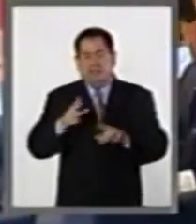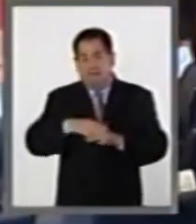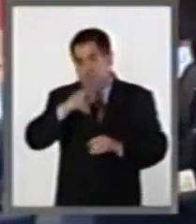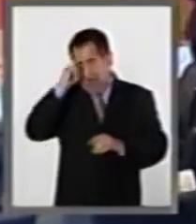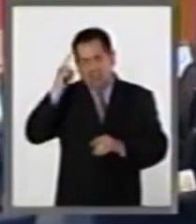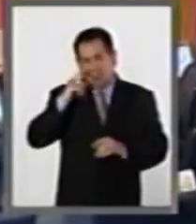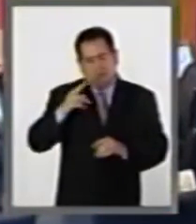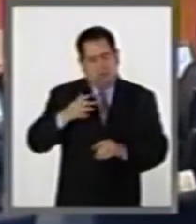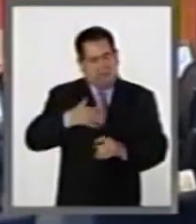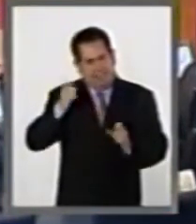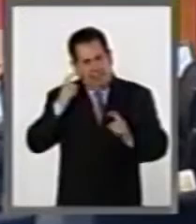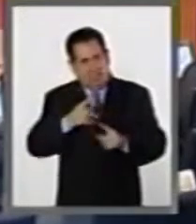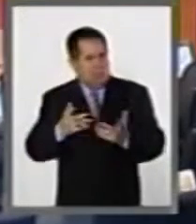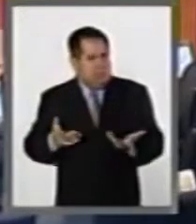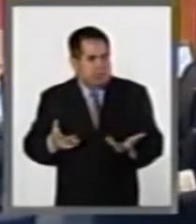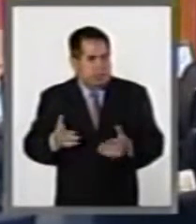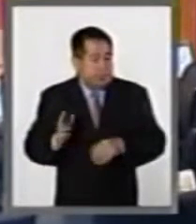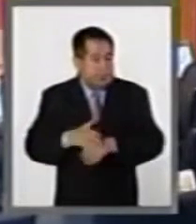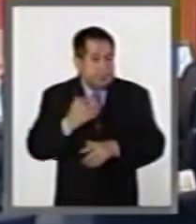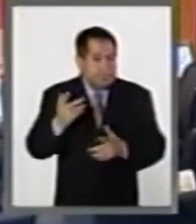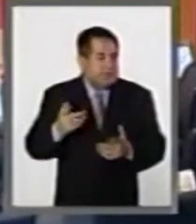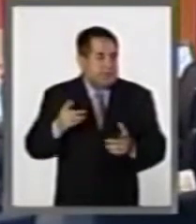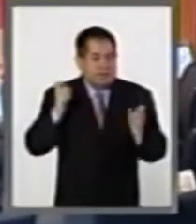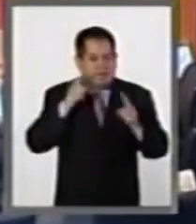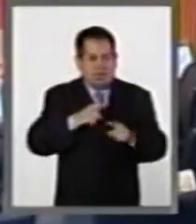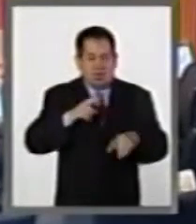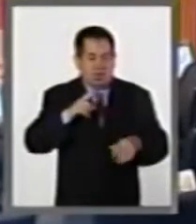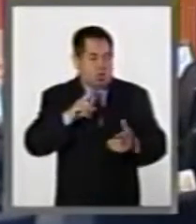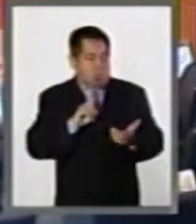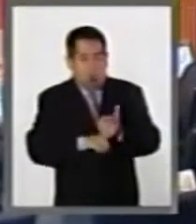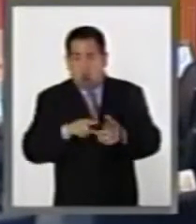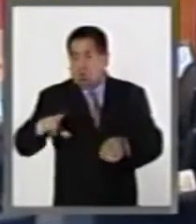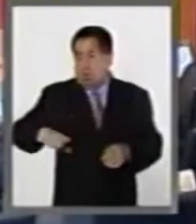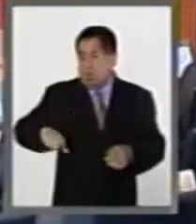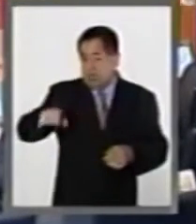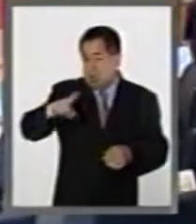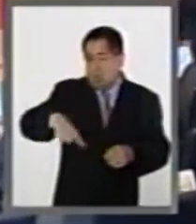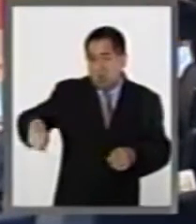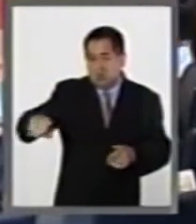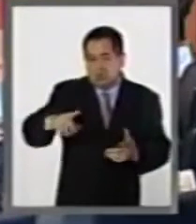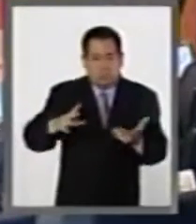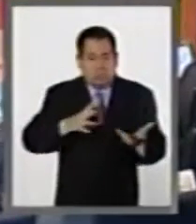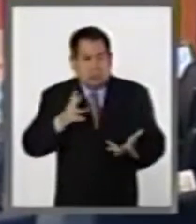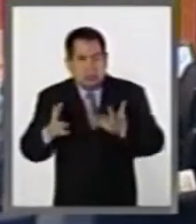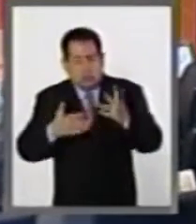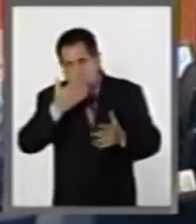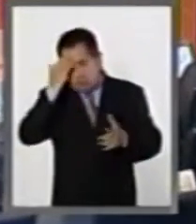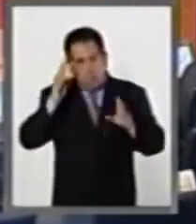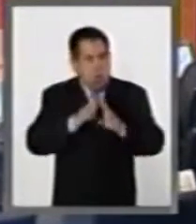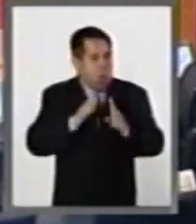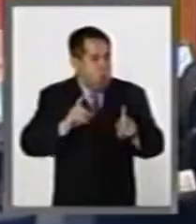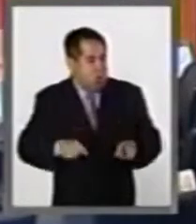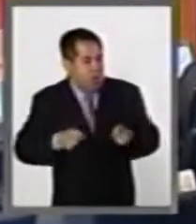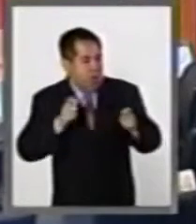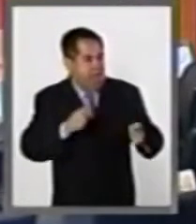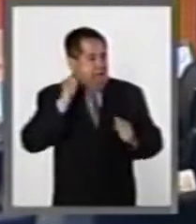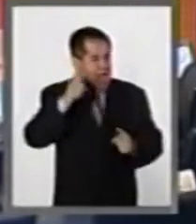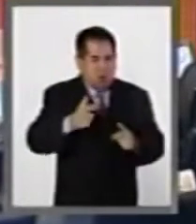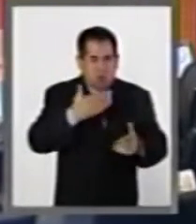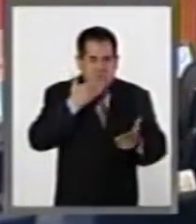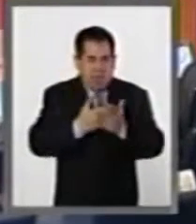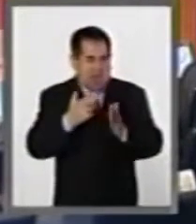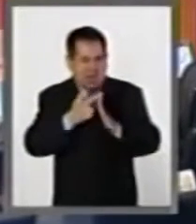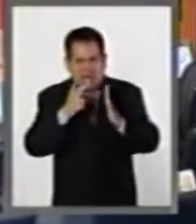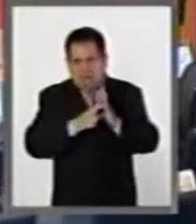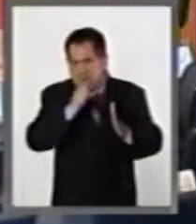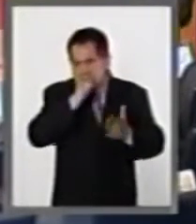fácil, precisamente por el fracaso del Estado que no ha sabido otorgar las directrices